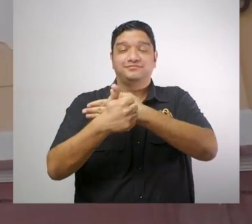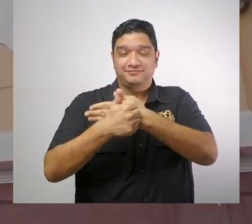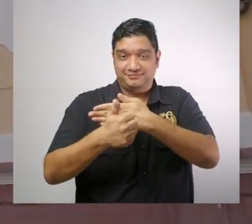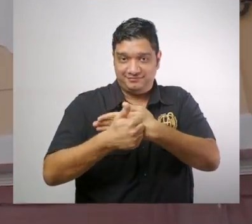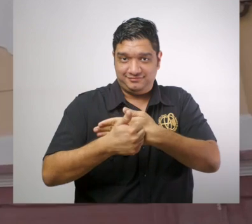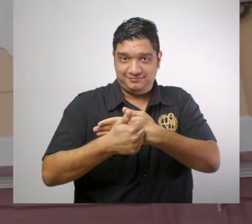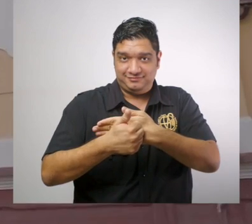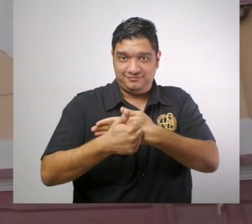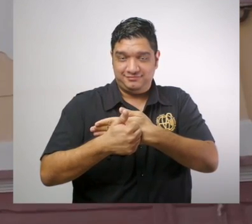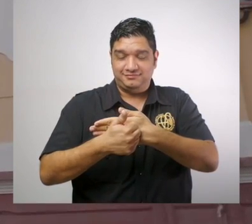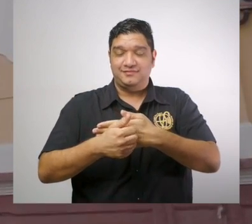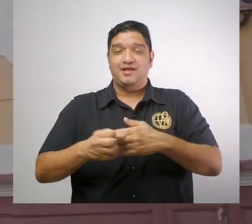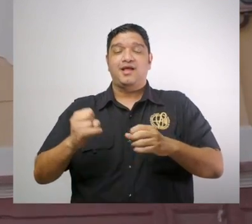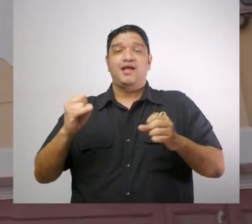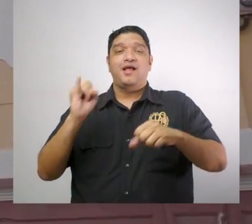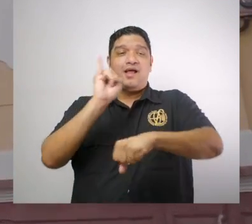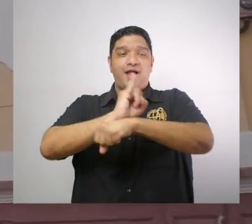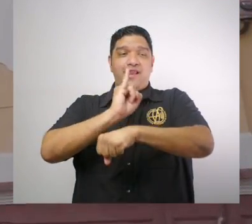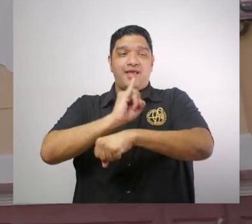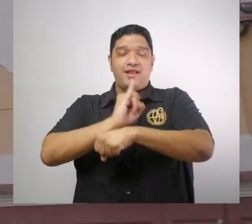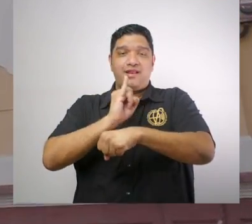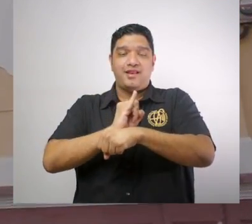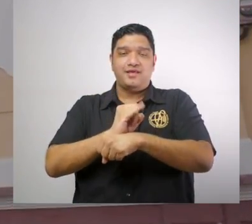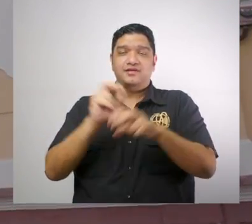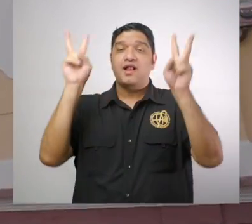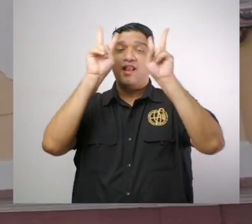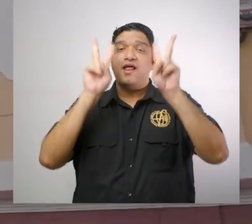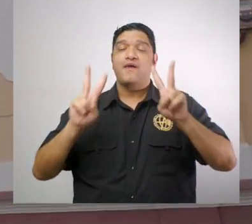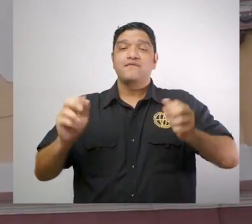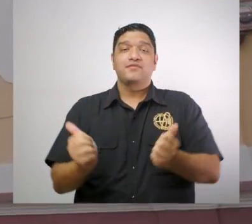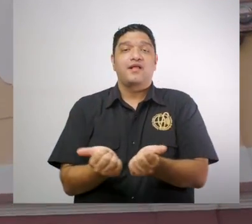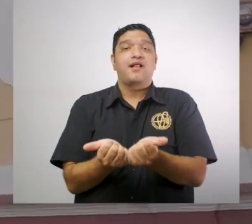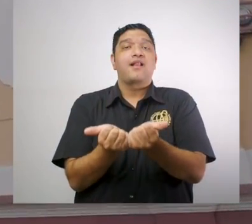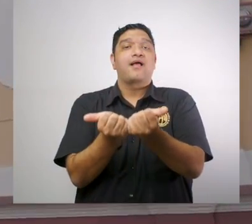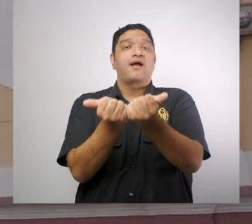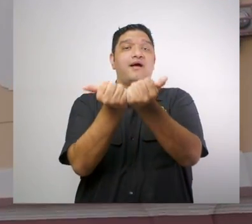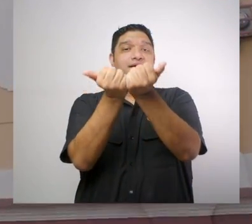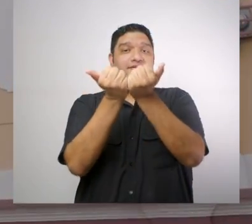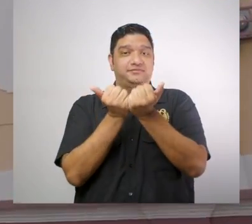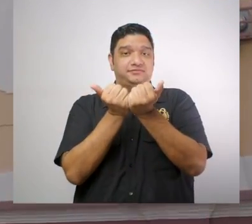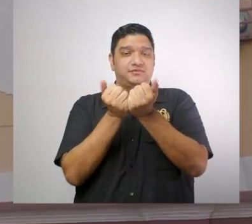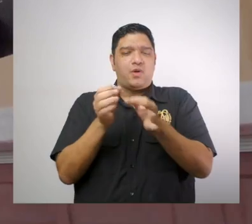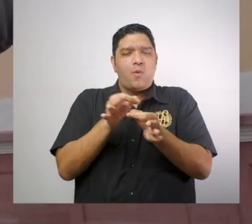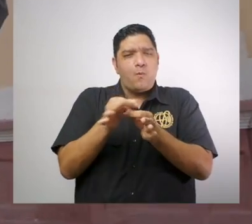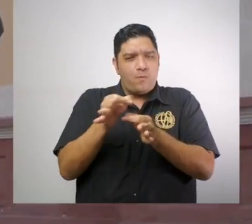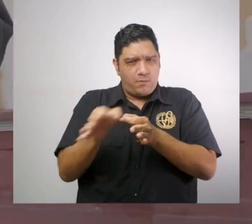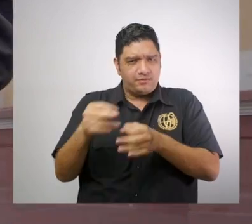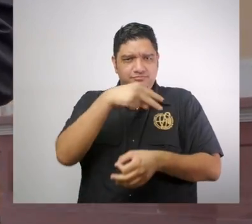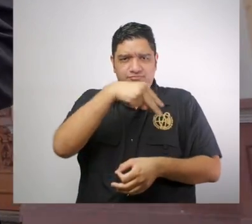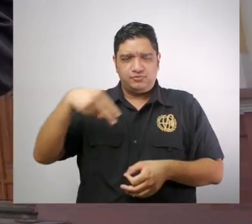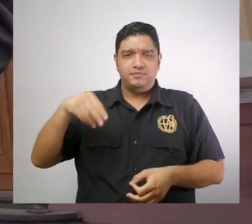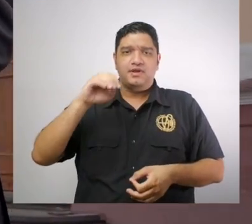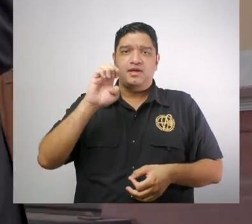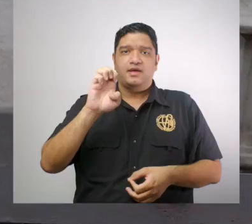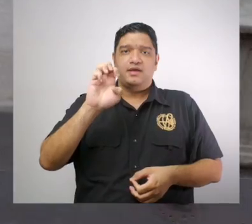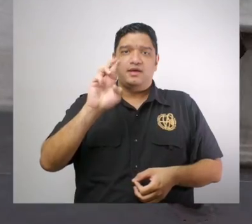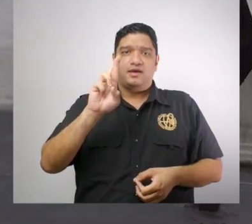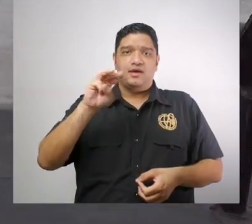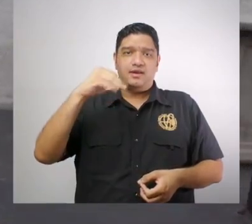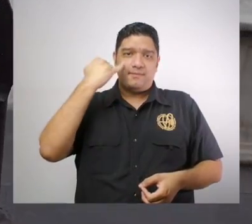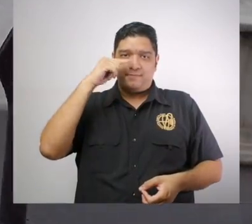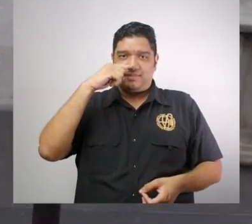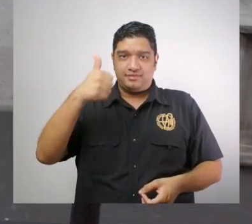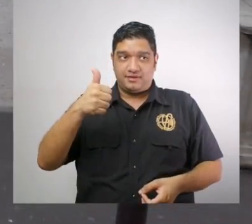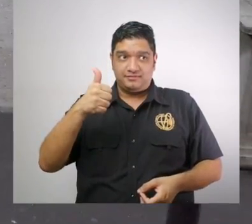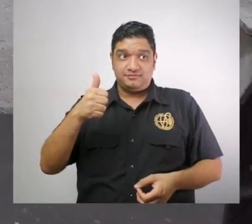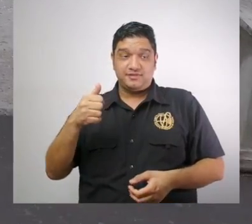parroquial de Nuestra Señora de la Asunción del pueblo de La Ermita. Allá enfrente